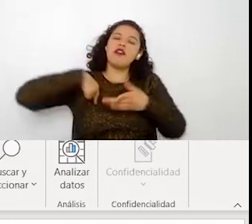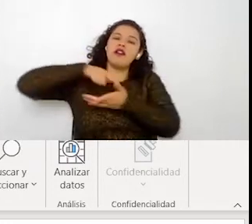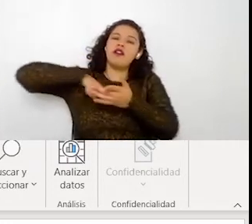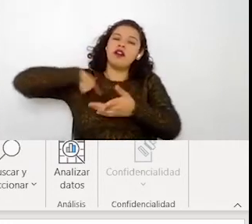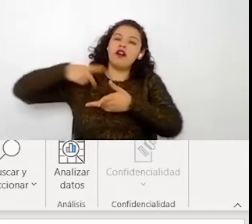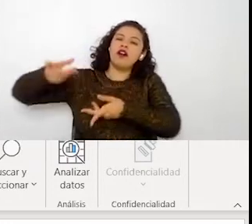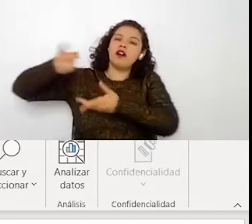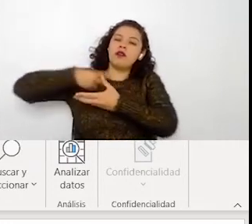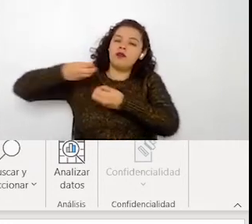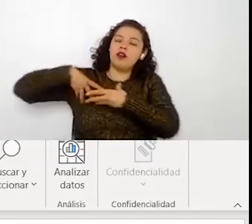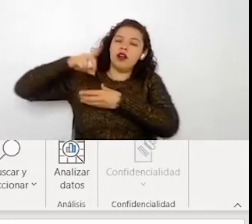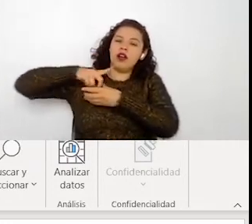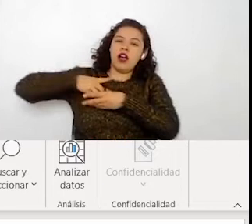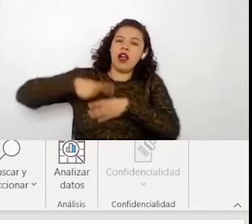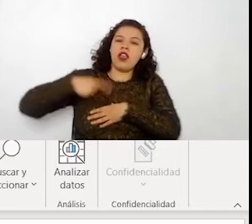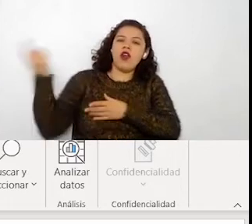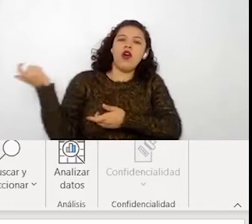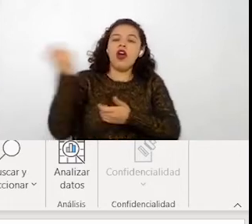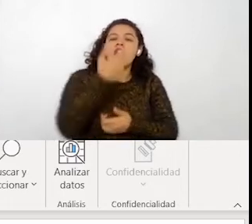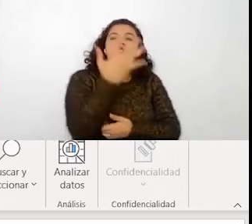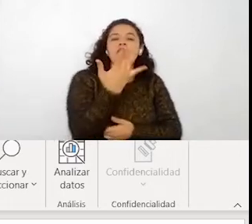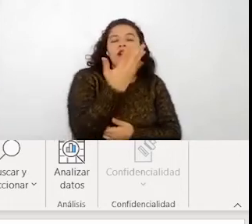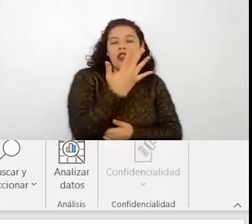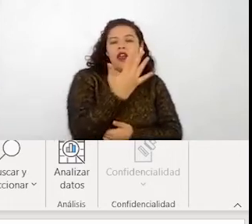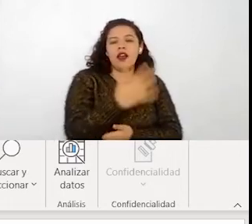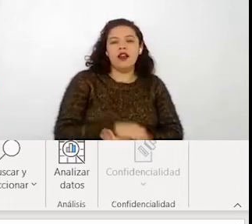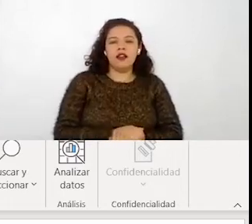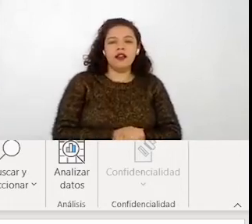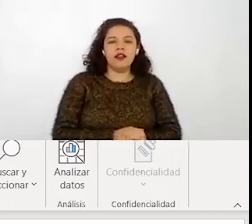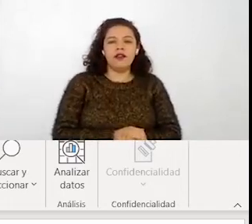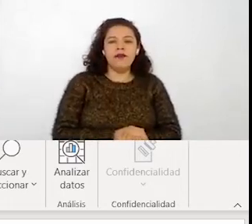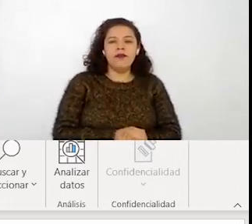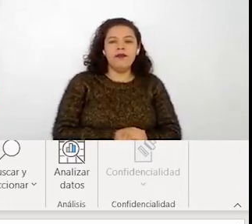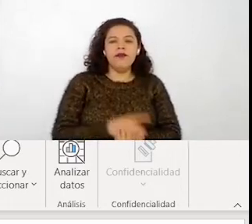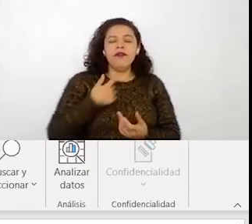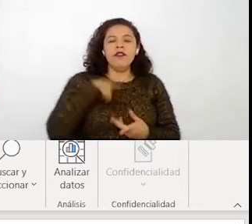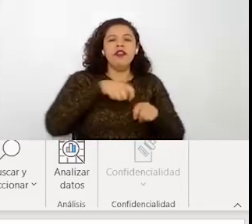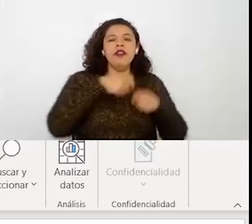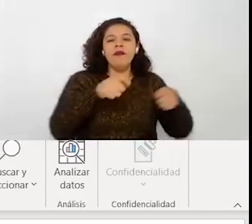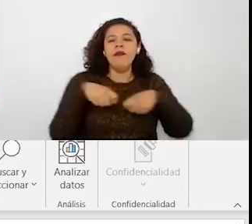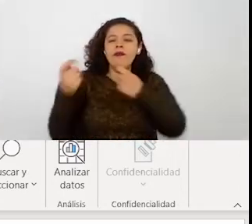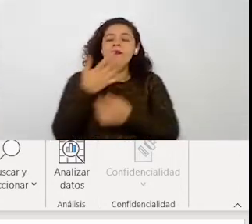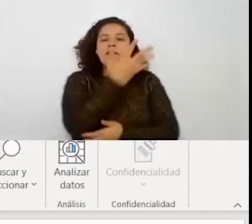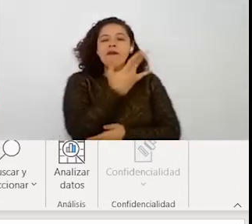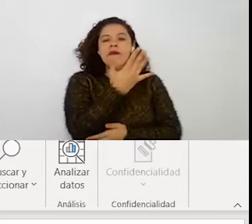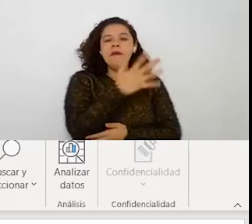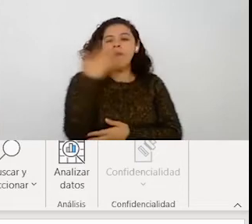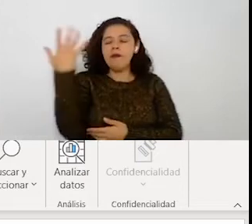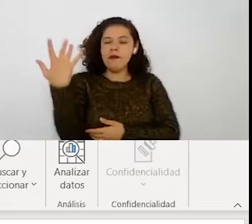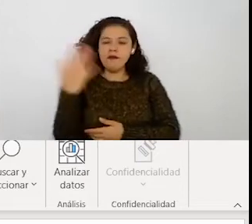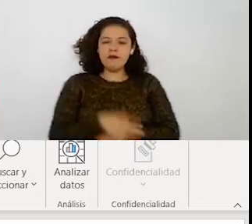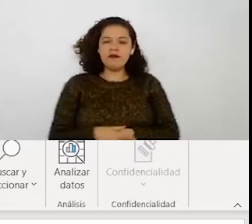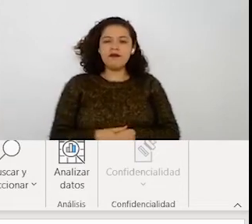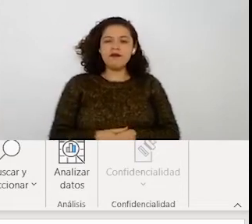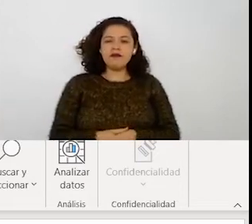entonces yo voy a asignarle el 50 en este caso podría ser diferente la asignación 50 50 esta asignación